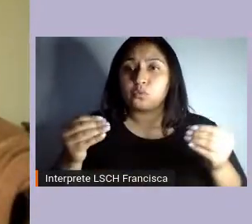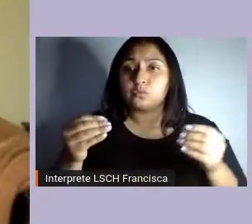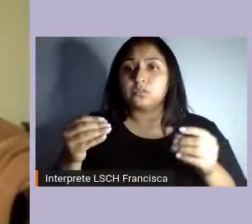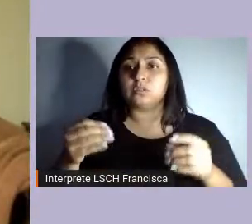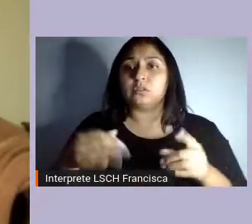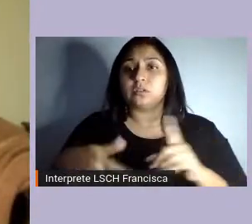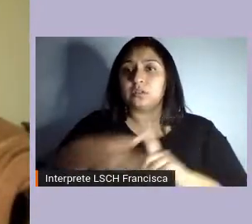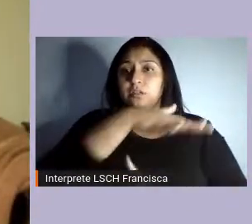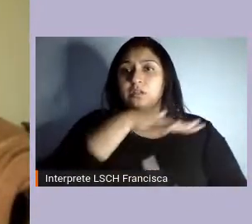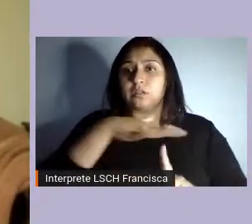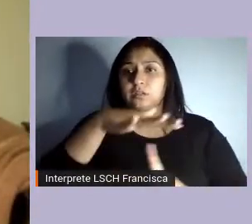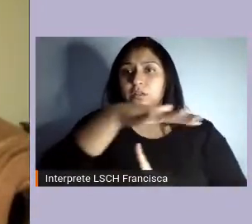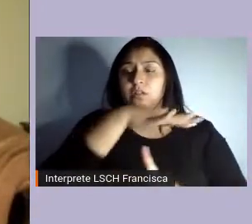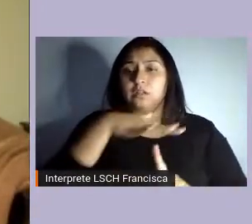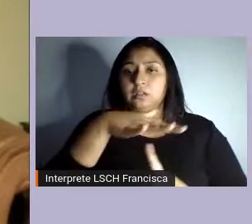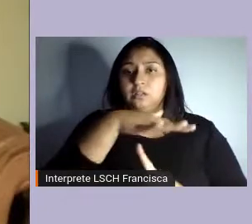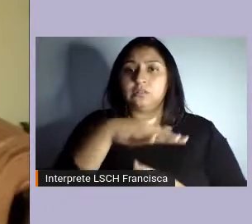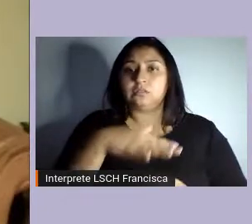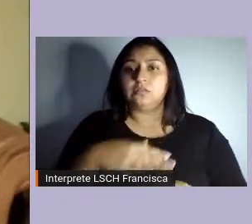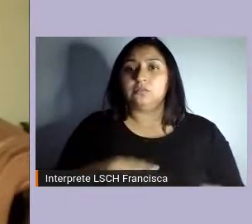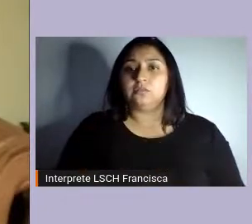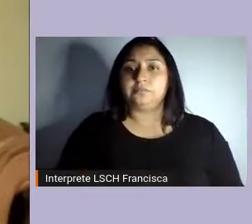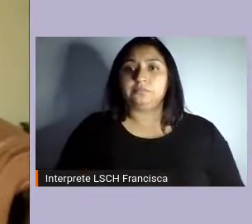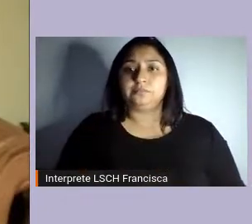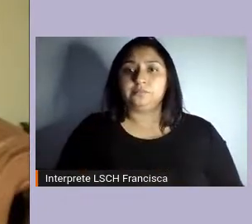Me pasó una vez que